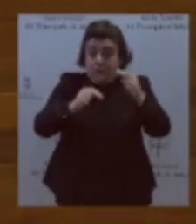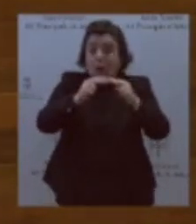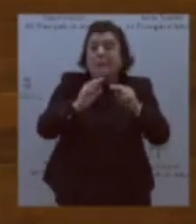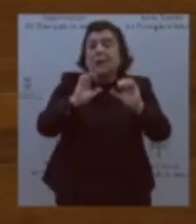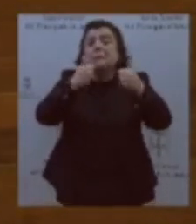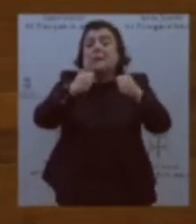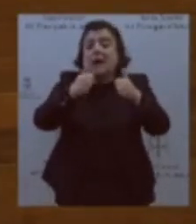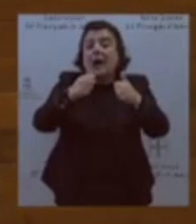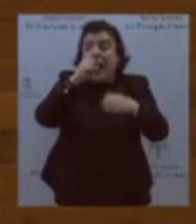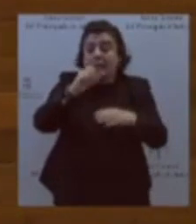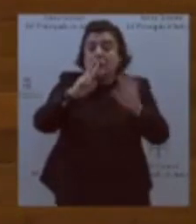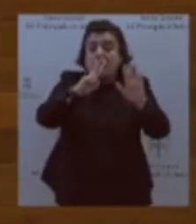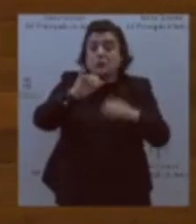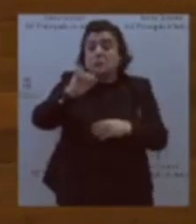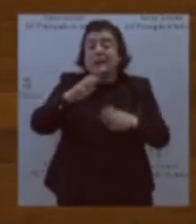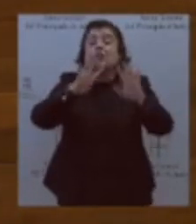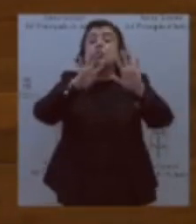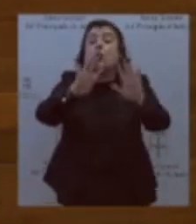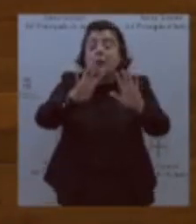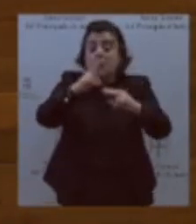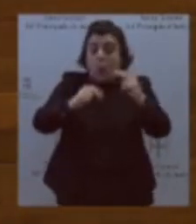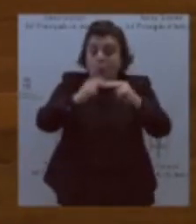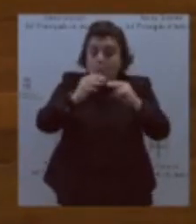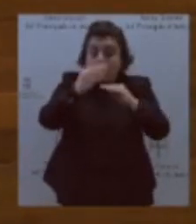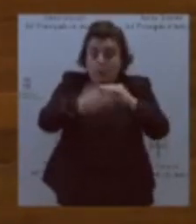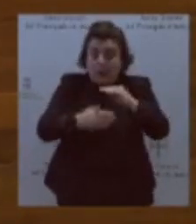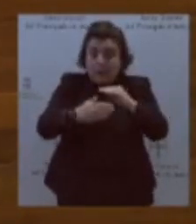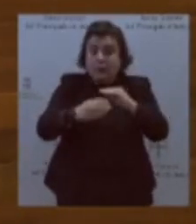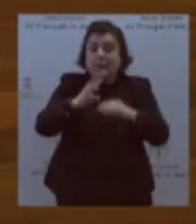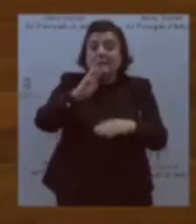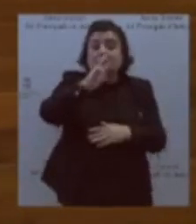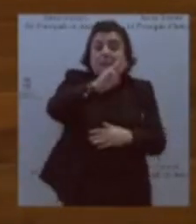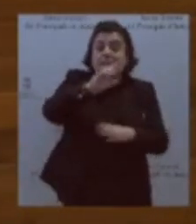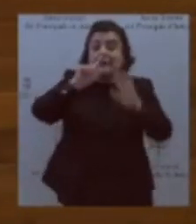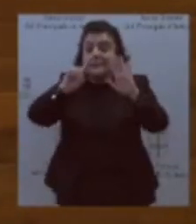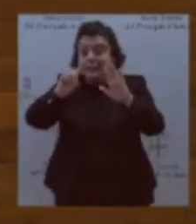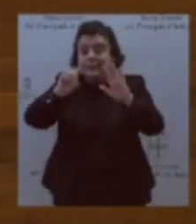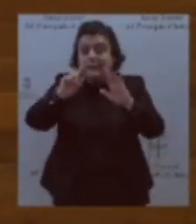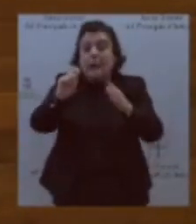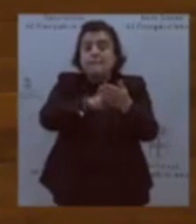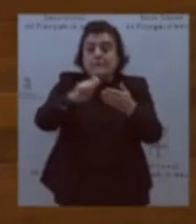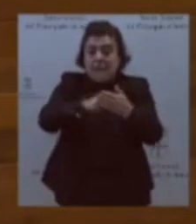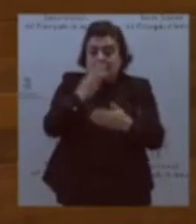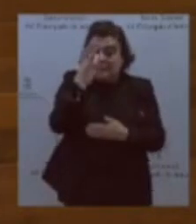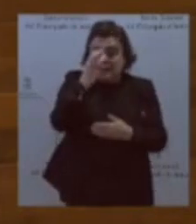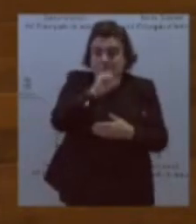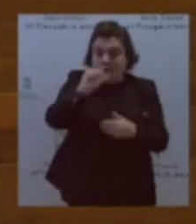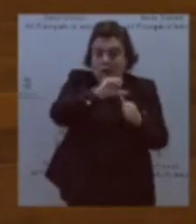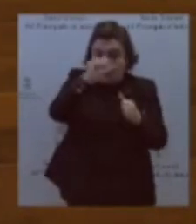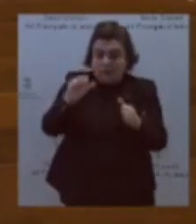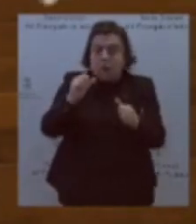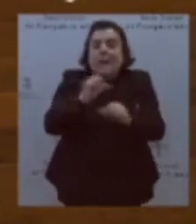ejecución de 36 meses, 3 años. 2012 se esperaba que estas obras finalizasen, esta era la noticia de